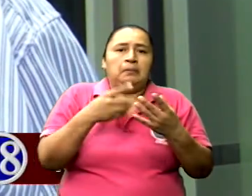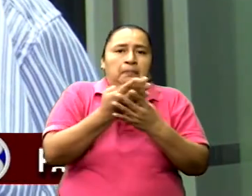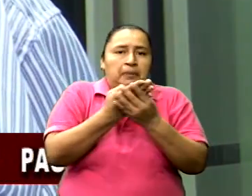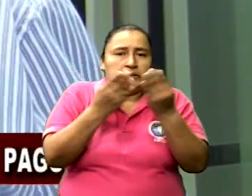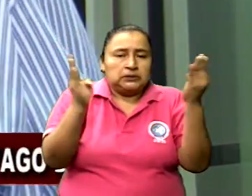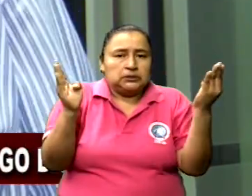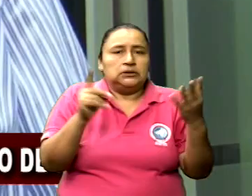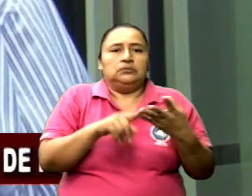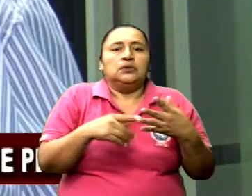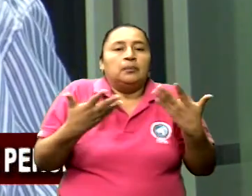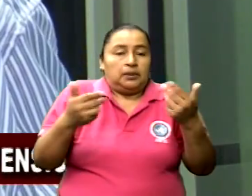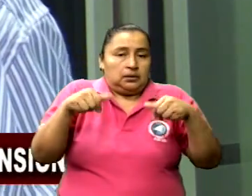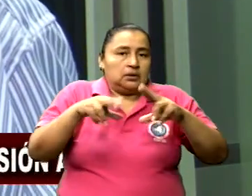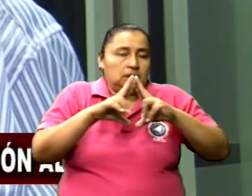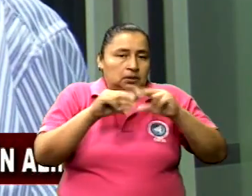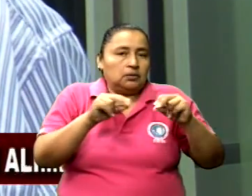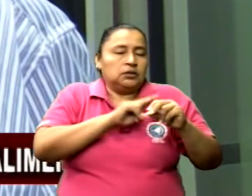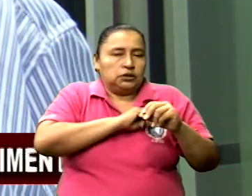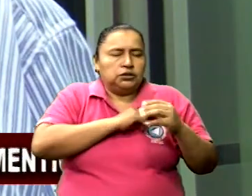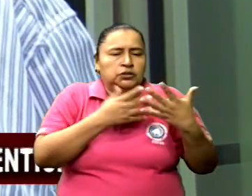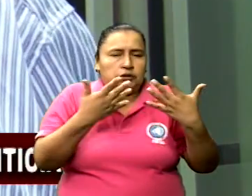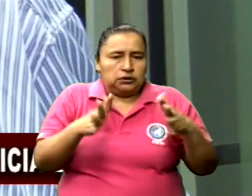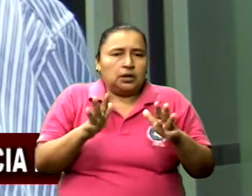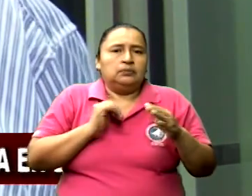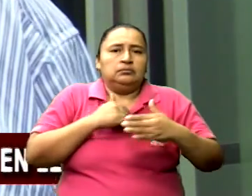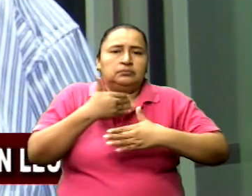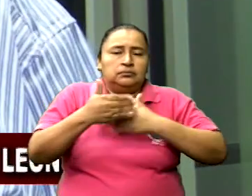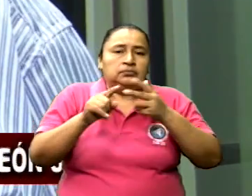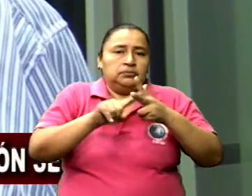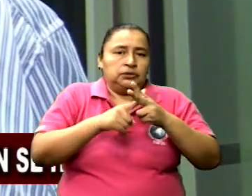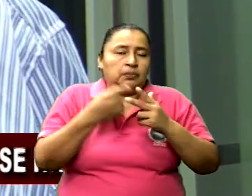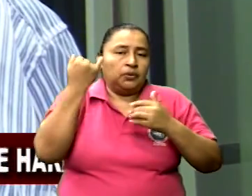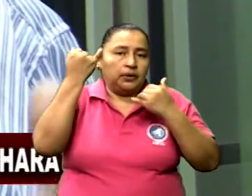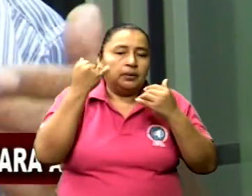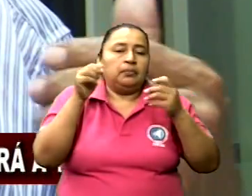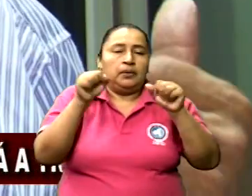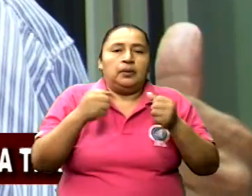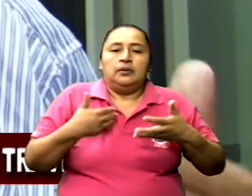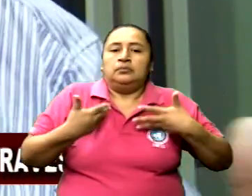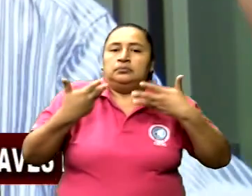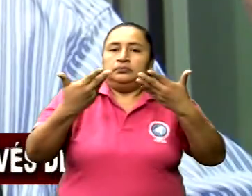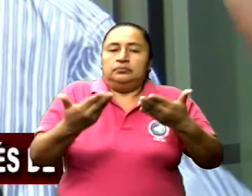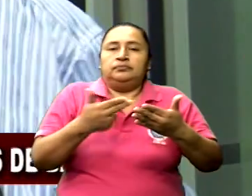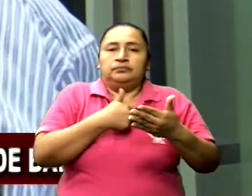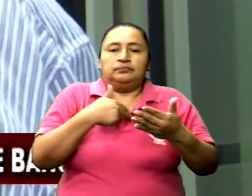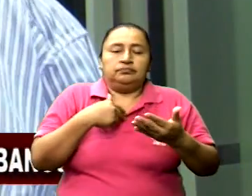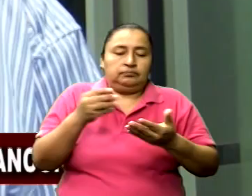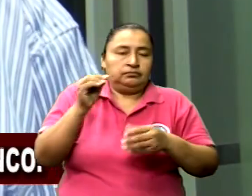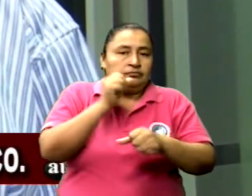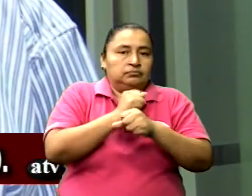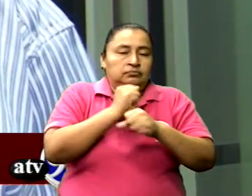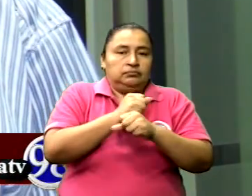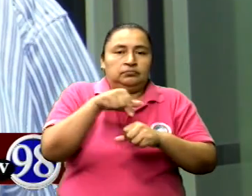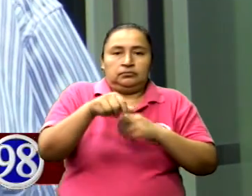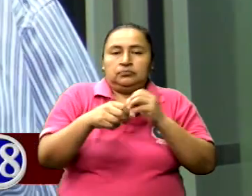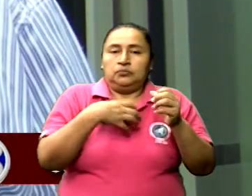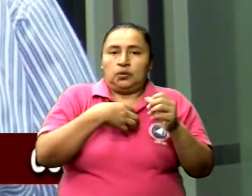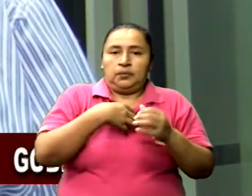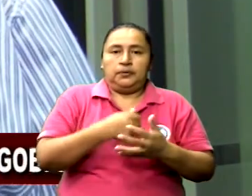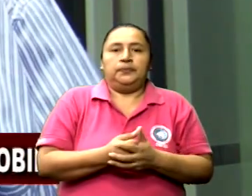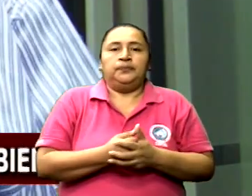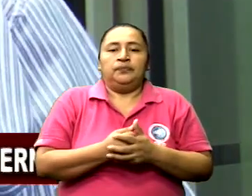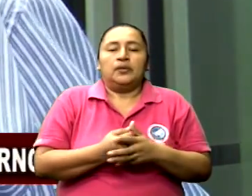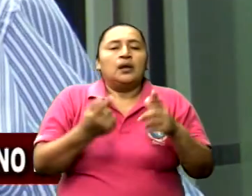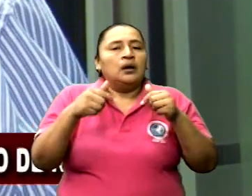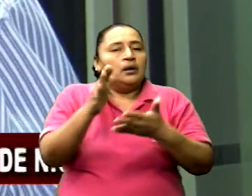y también aquí en Nicaragua, pues que ya estamos con estas iniciativas para poderlas llevar a cabo durante nuestro trabajo.